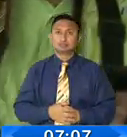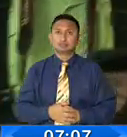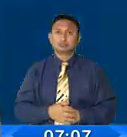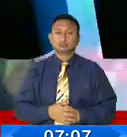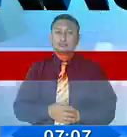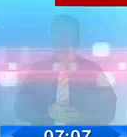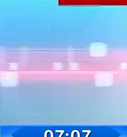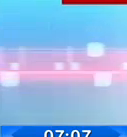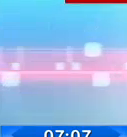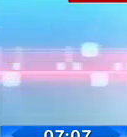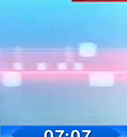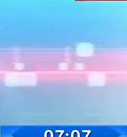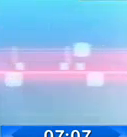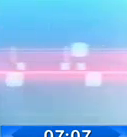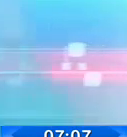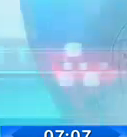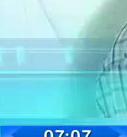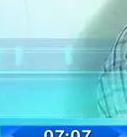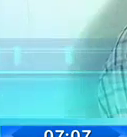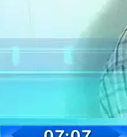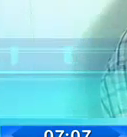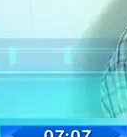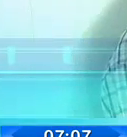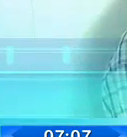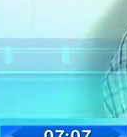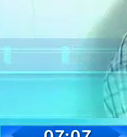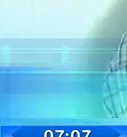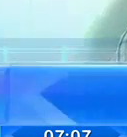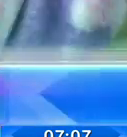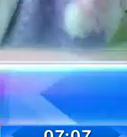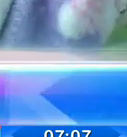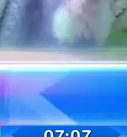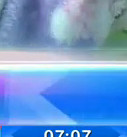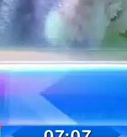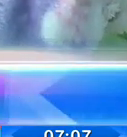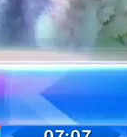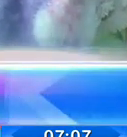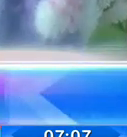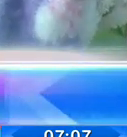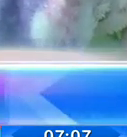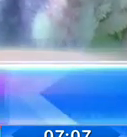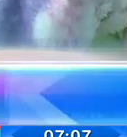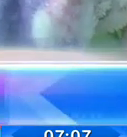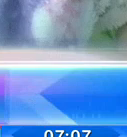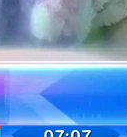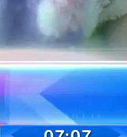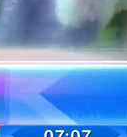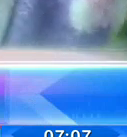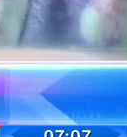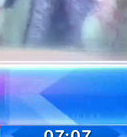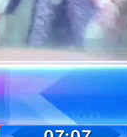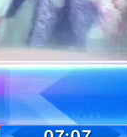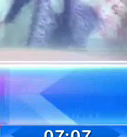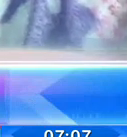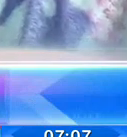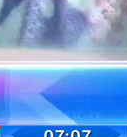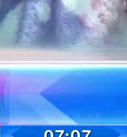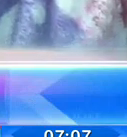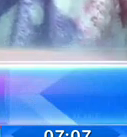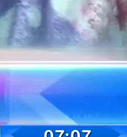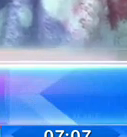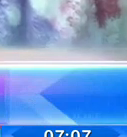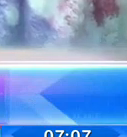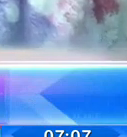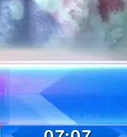con enfermedades catastróficas y graves, personas con discapacidad, odontólogos y varios funcionarios y sectores estratégicos serán vacunados contra el